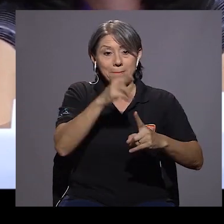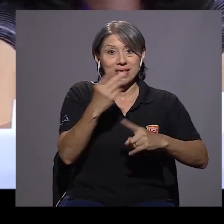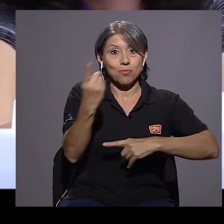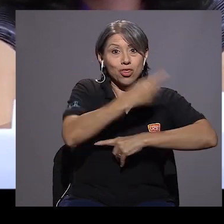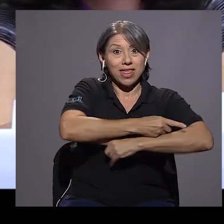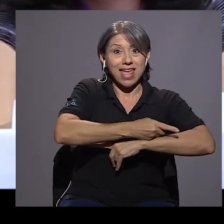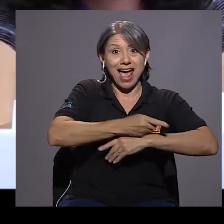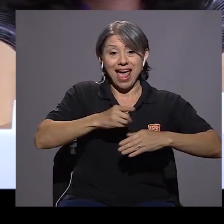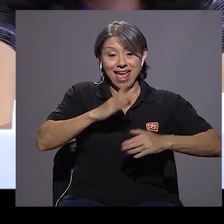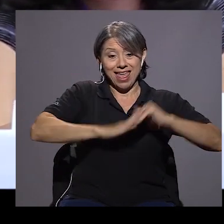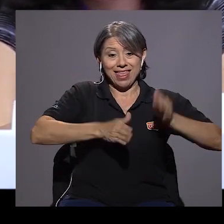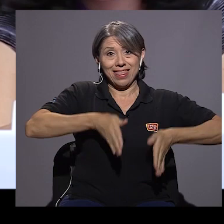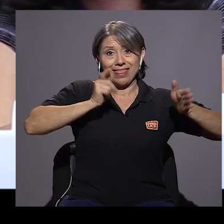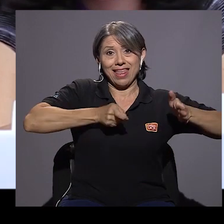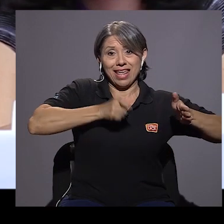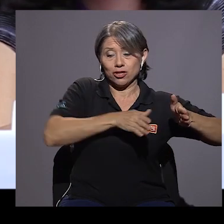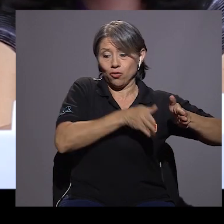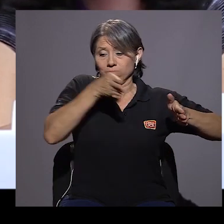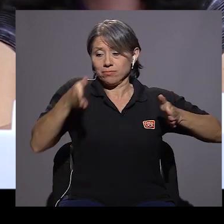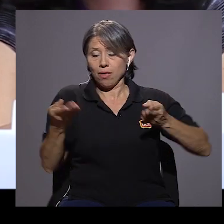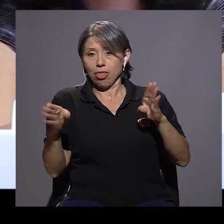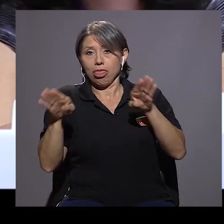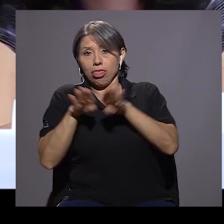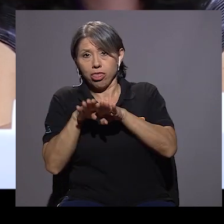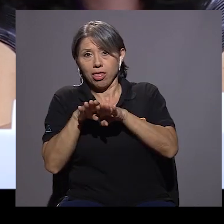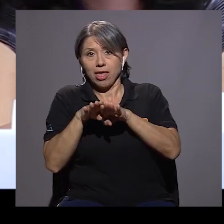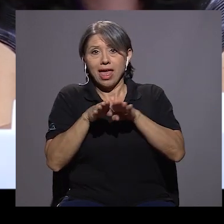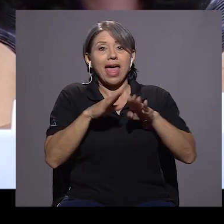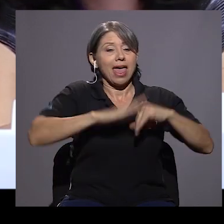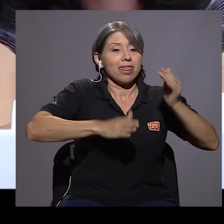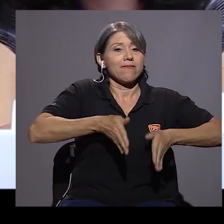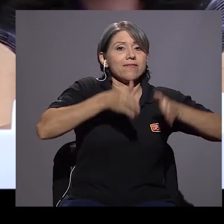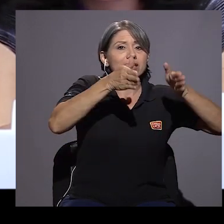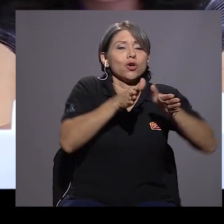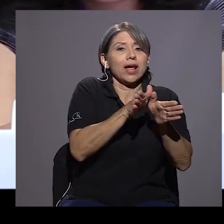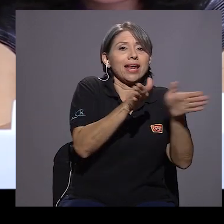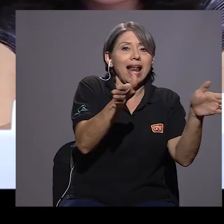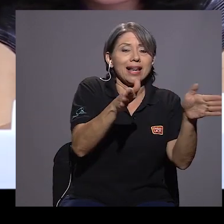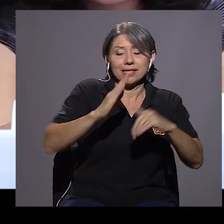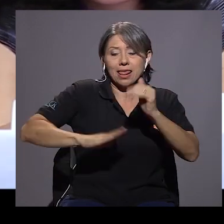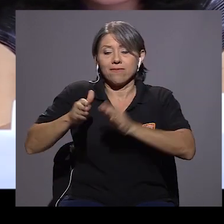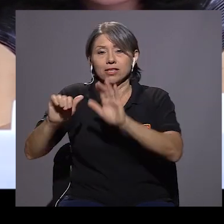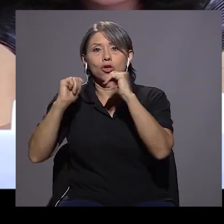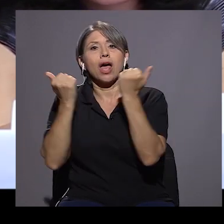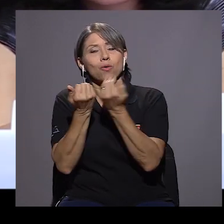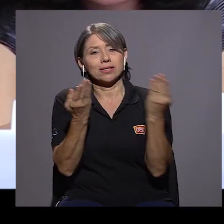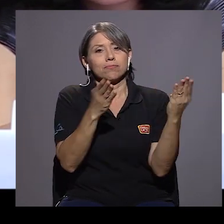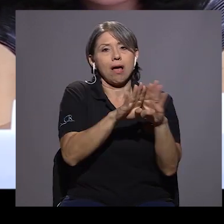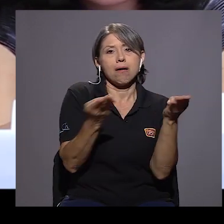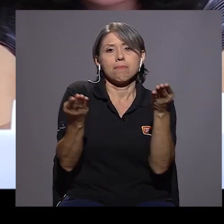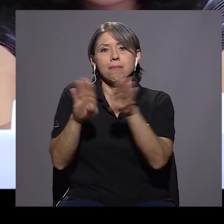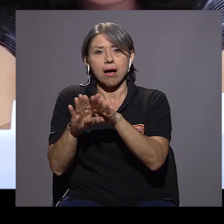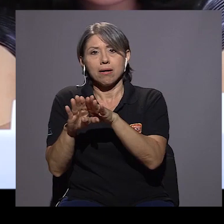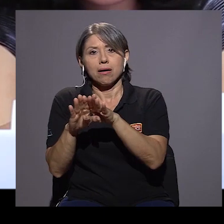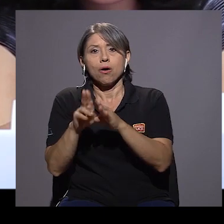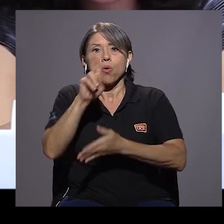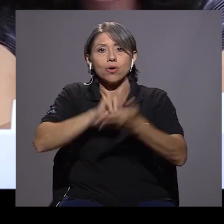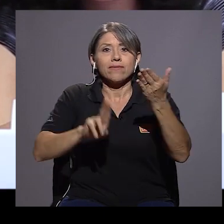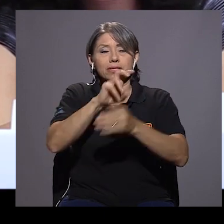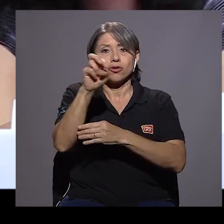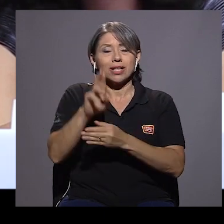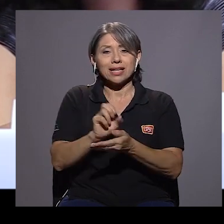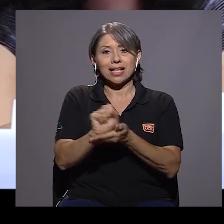bloqueó la calle frente a Derecho, se cerró el edificio de Generales y el de Aulas. Los y las estudiantes de la sede de